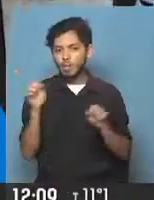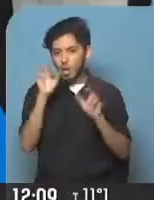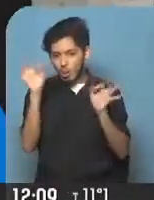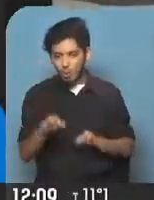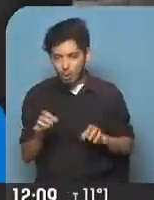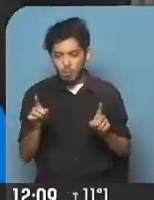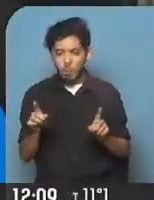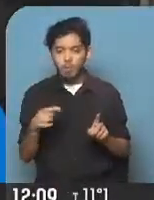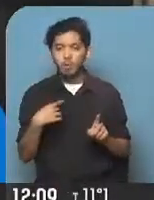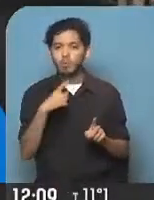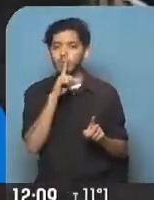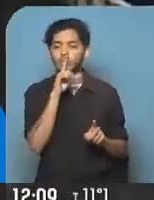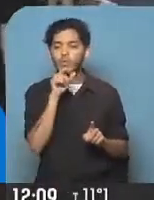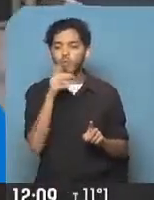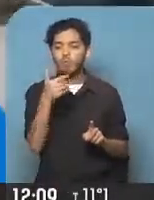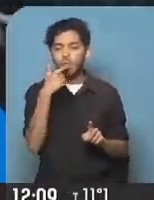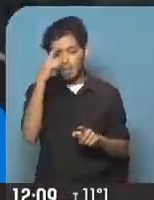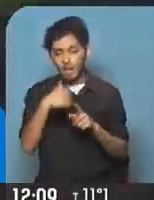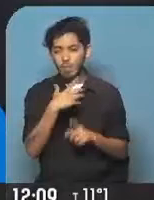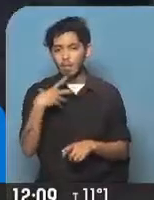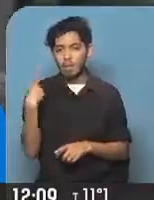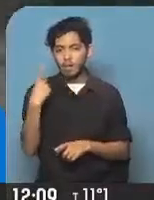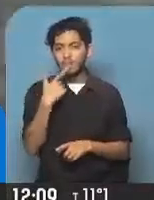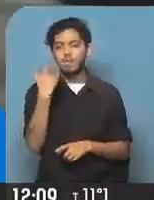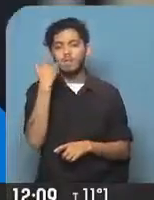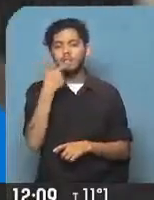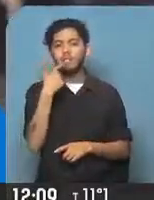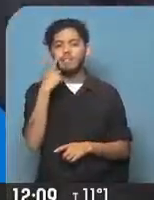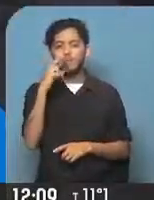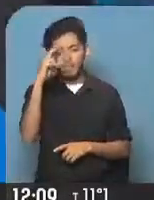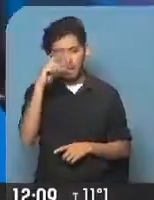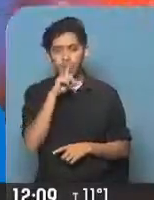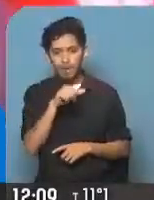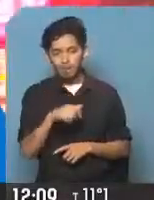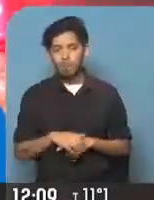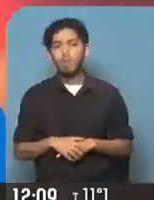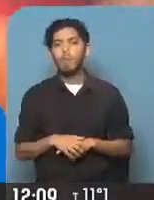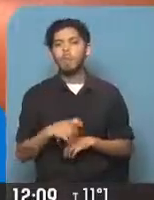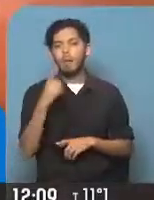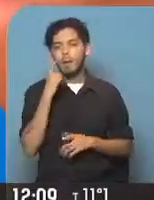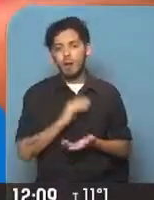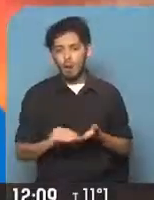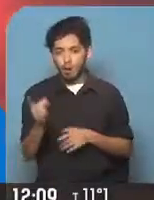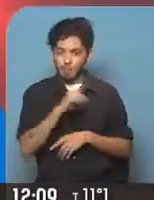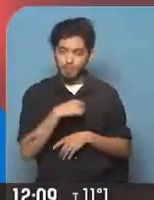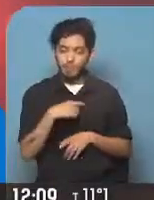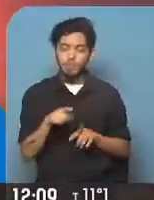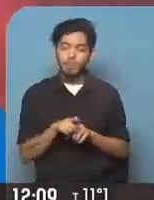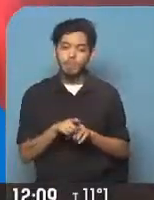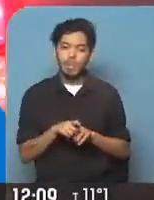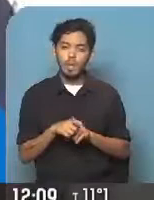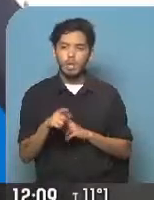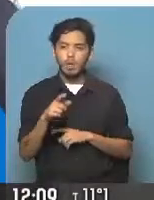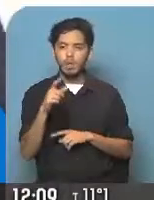Y Oscar Tomás, exdirector ejecutivo de Yacyretá. En el caso de Tomás, el abogado Carlos Cristiniano dijo que